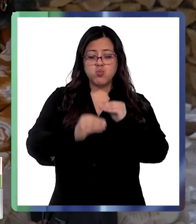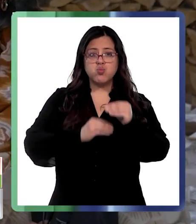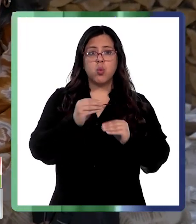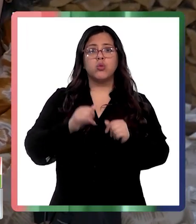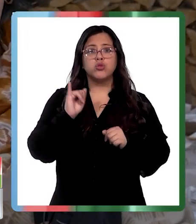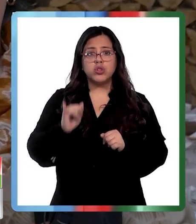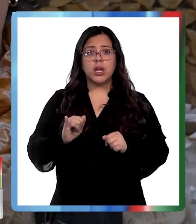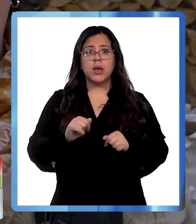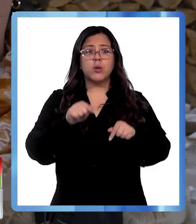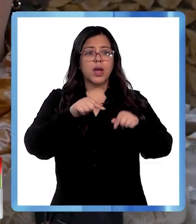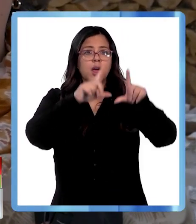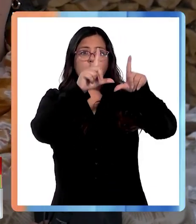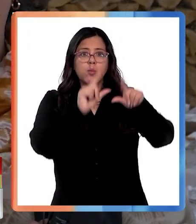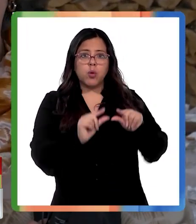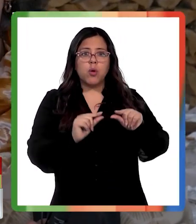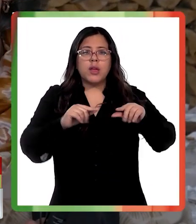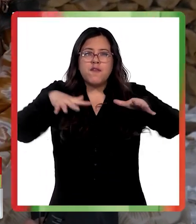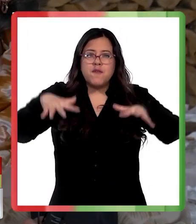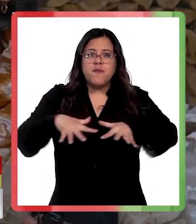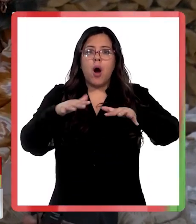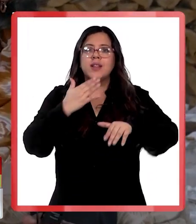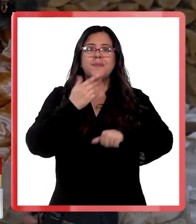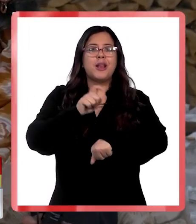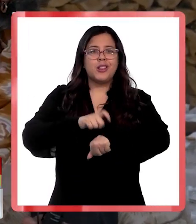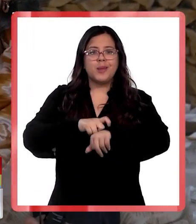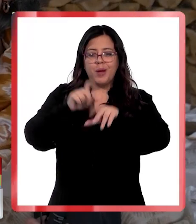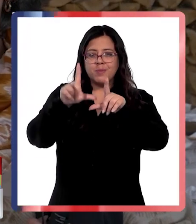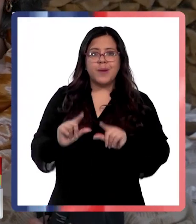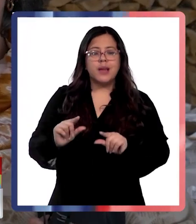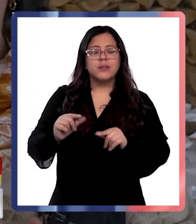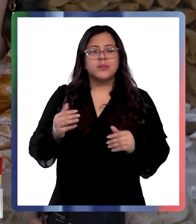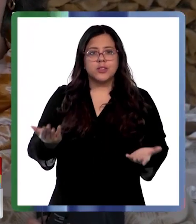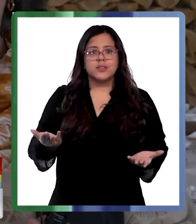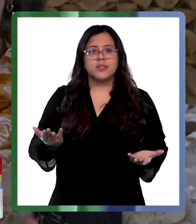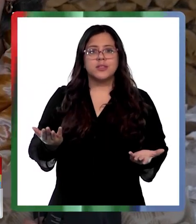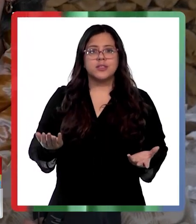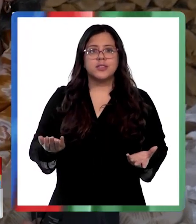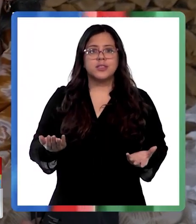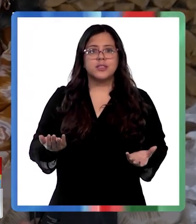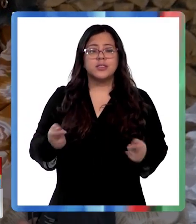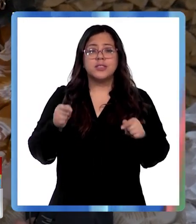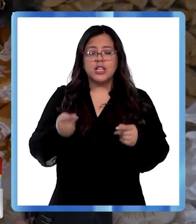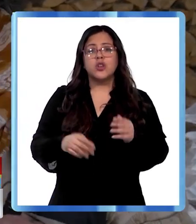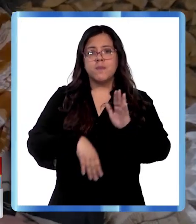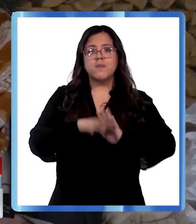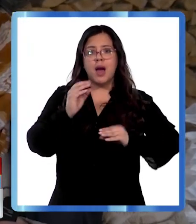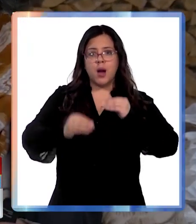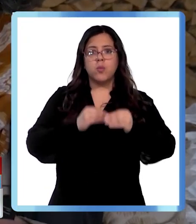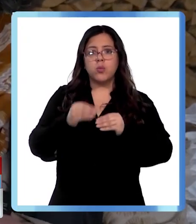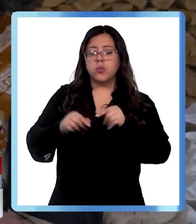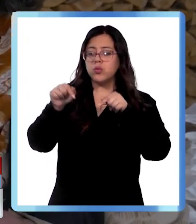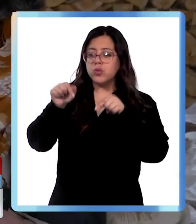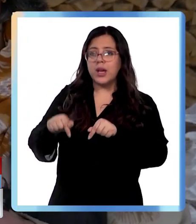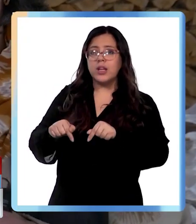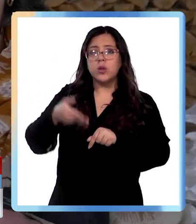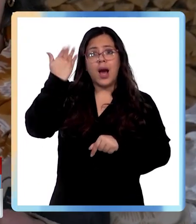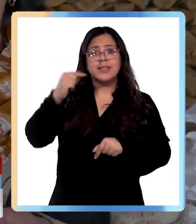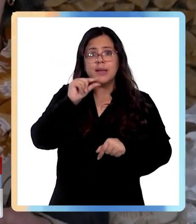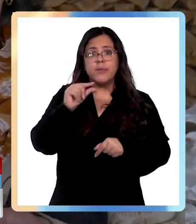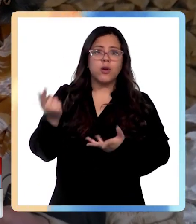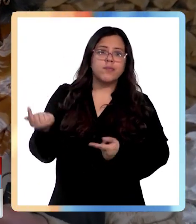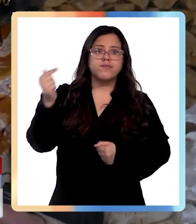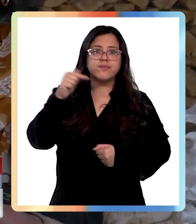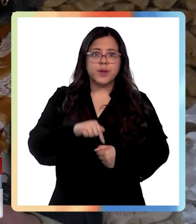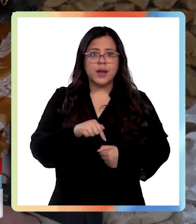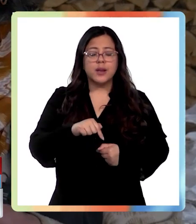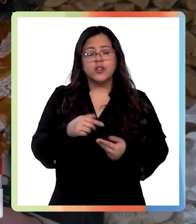porque disminuye los esfuerzos, los tiempos, entonces eso obviamente es mayor producción. Esto recién llegó no hace mucho,